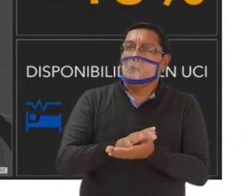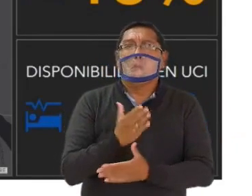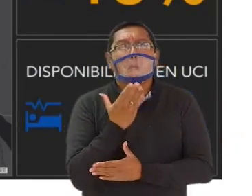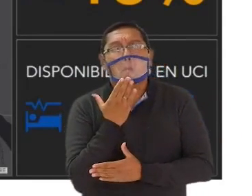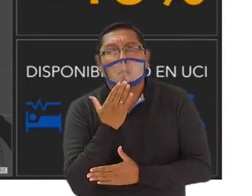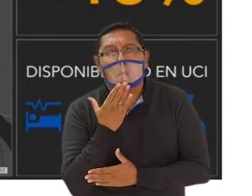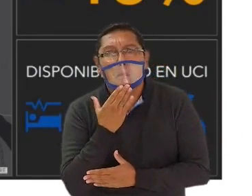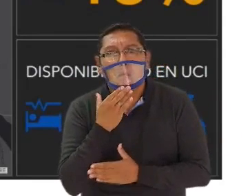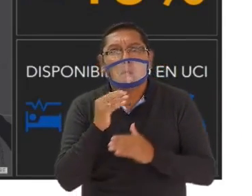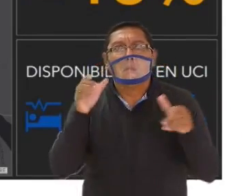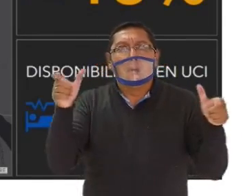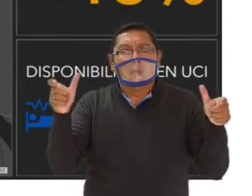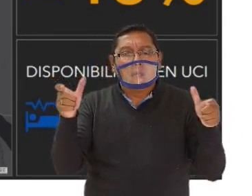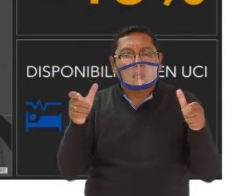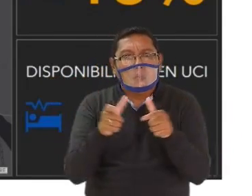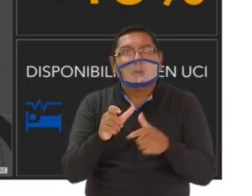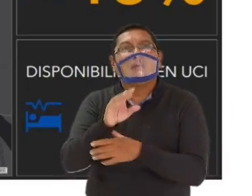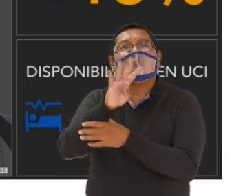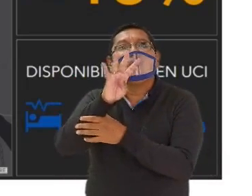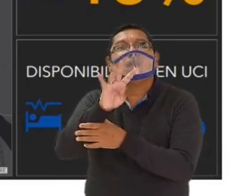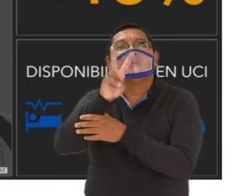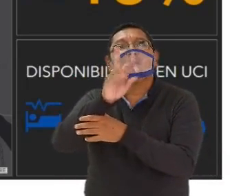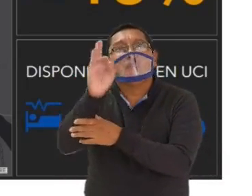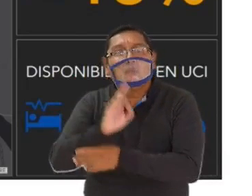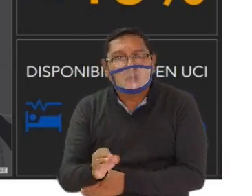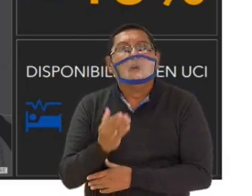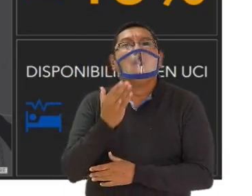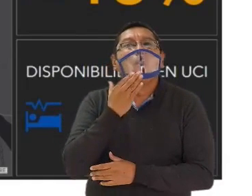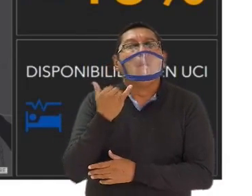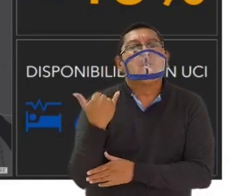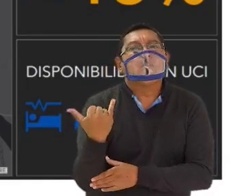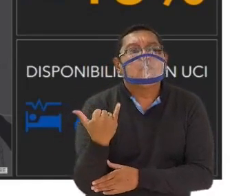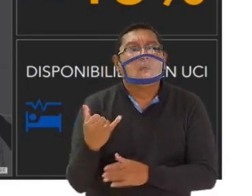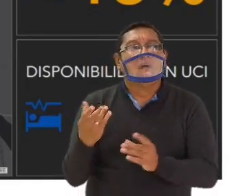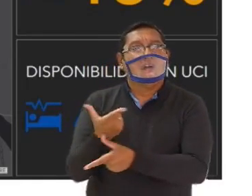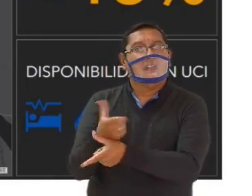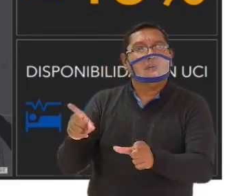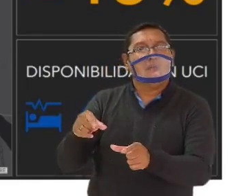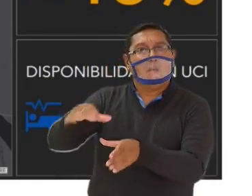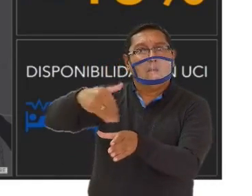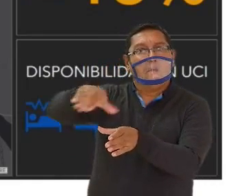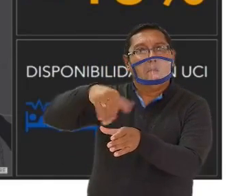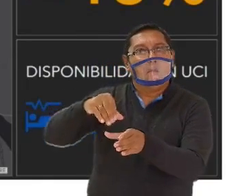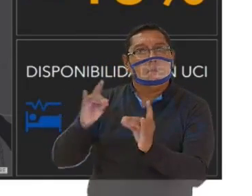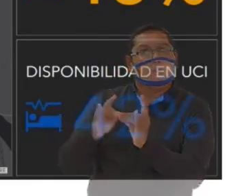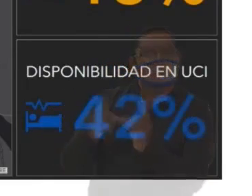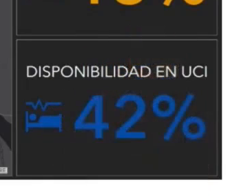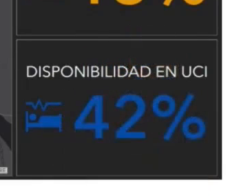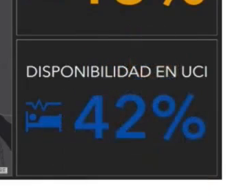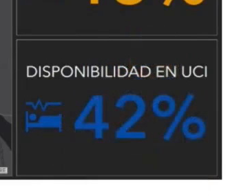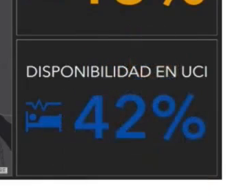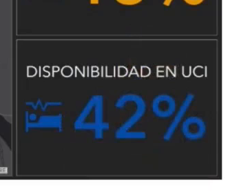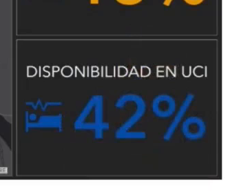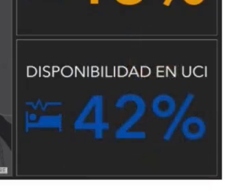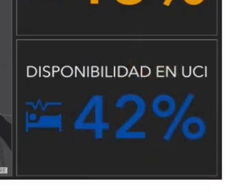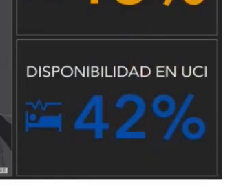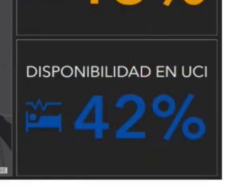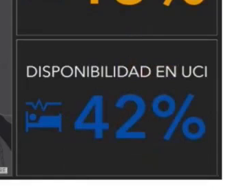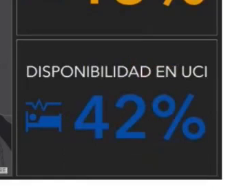del 42% de nuestras unidades de cuidados intensivos. Y lo tenemos, esa